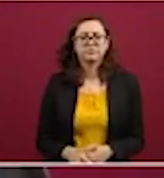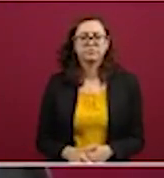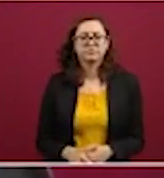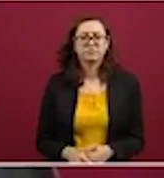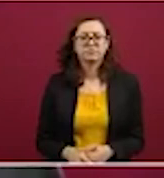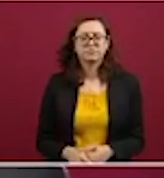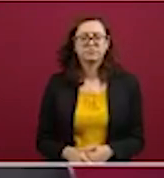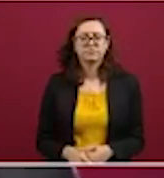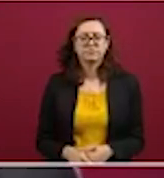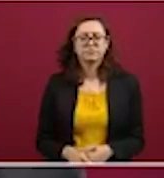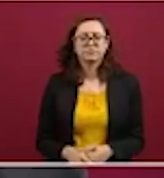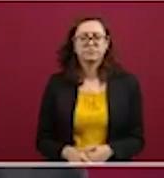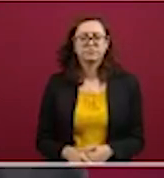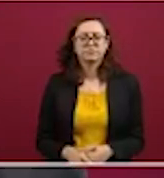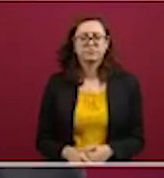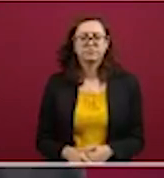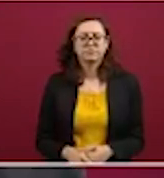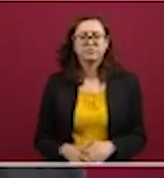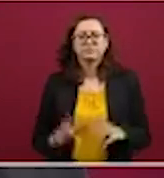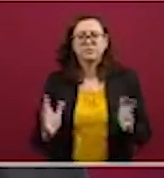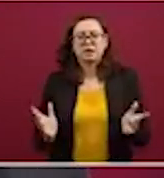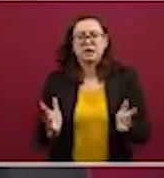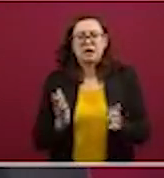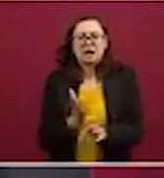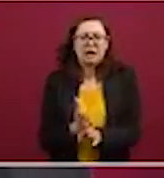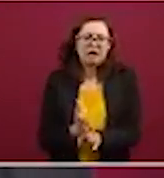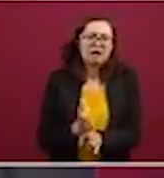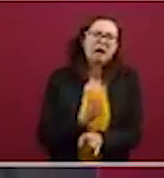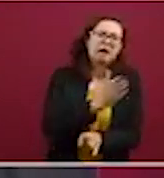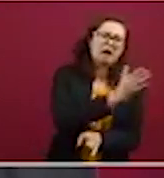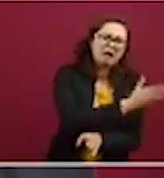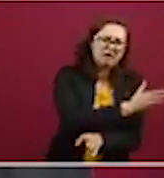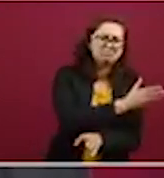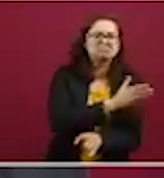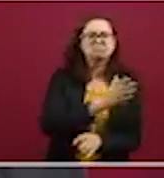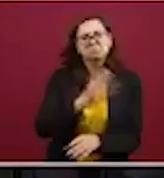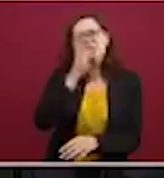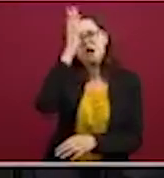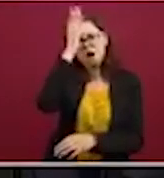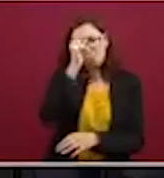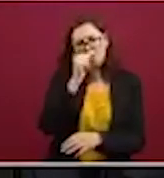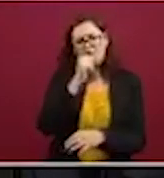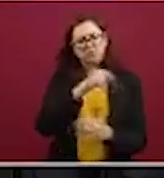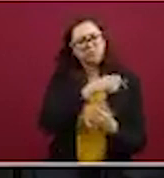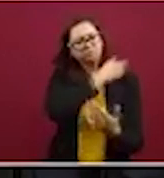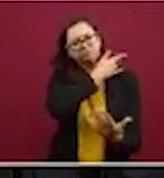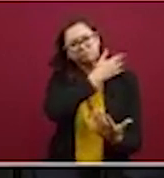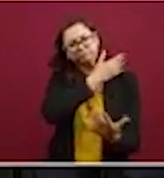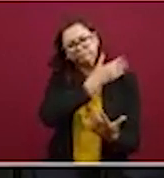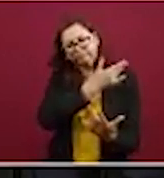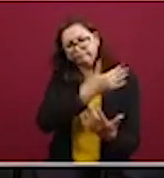ya un acuerdo en este sentido pero ahora